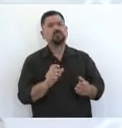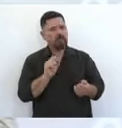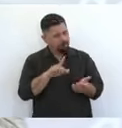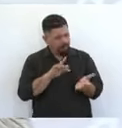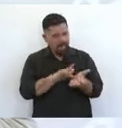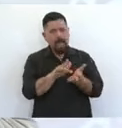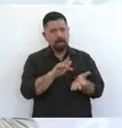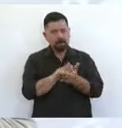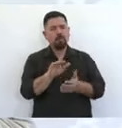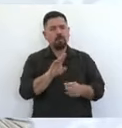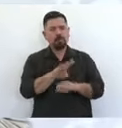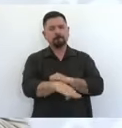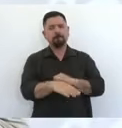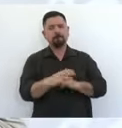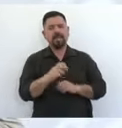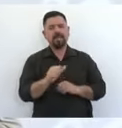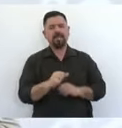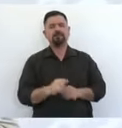nosotros